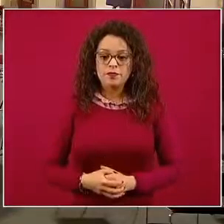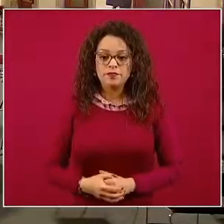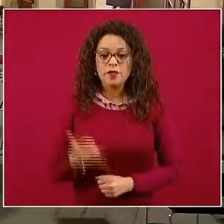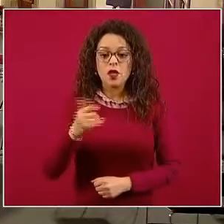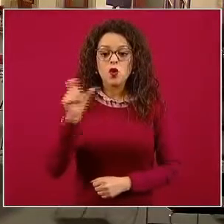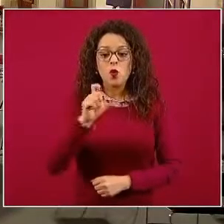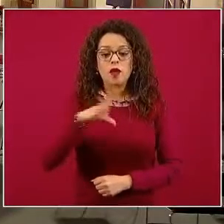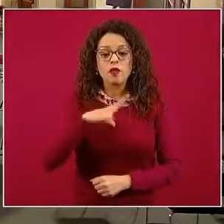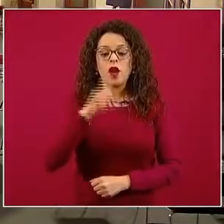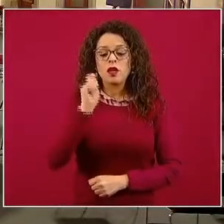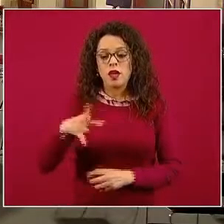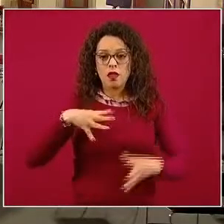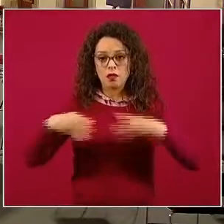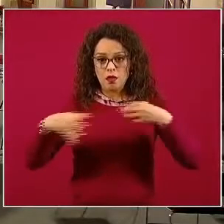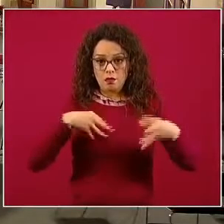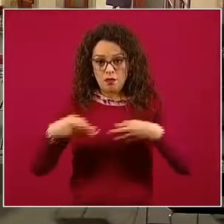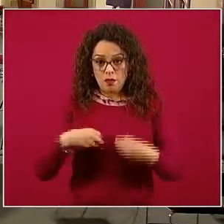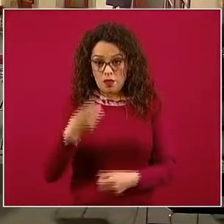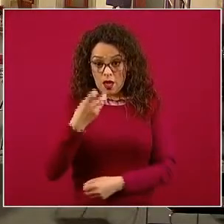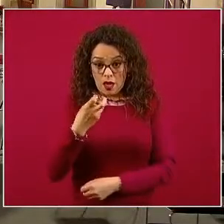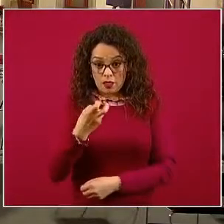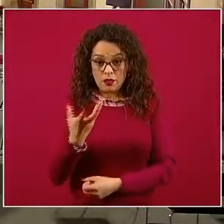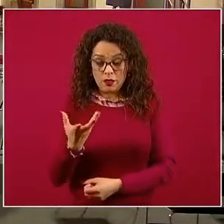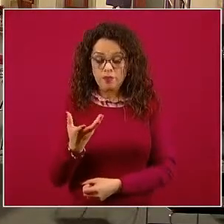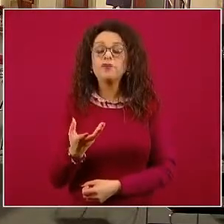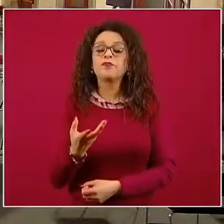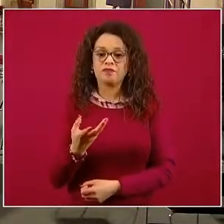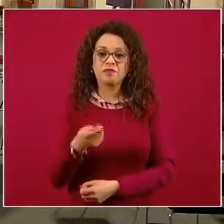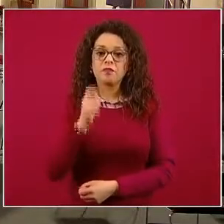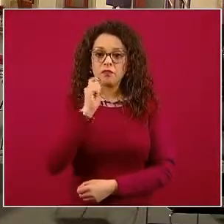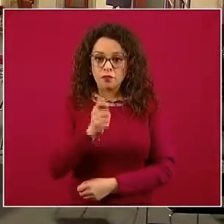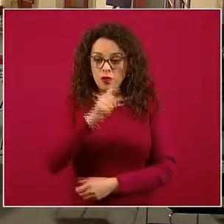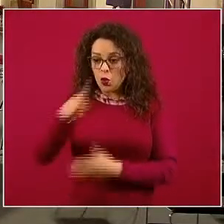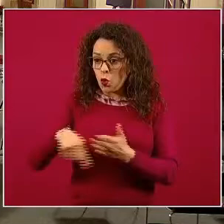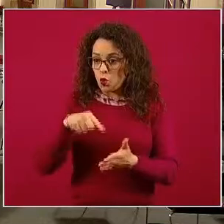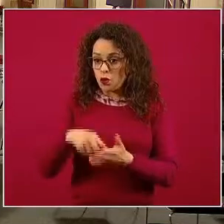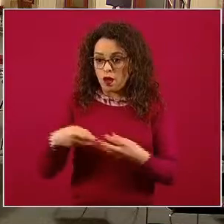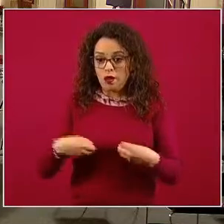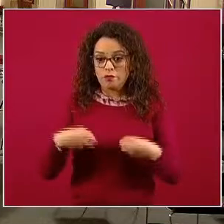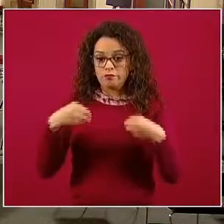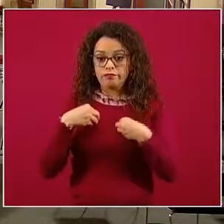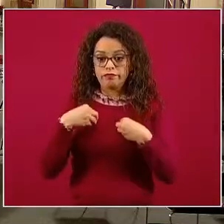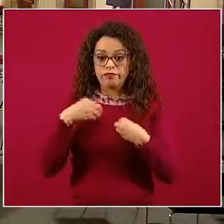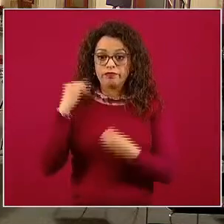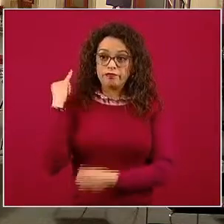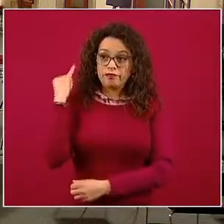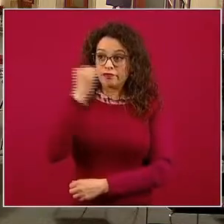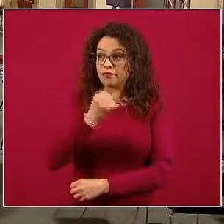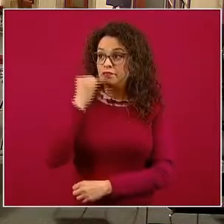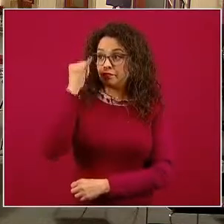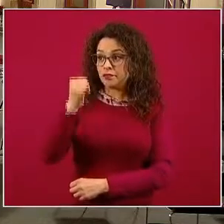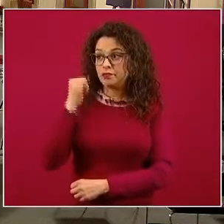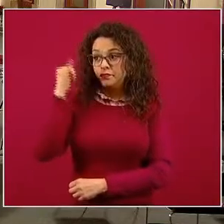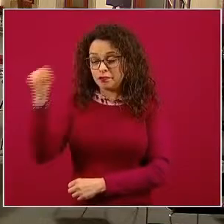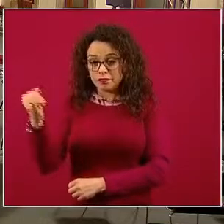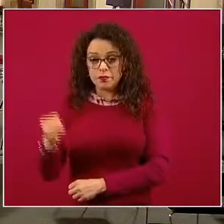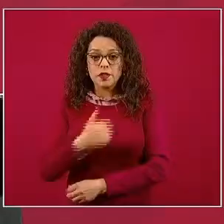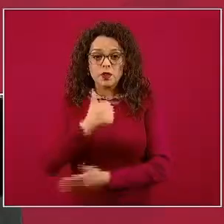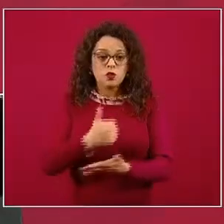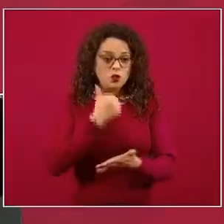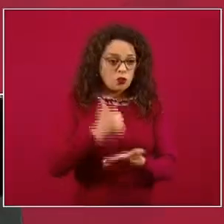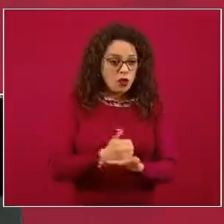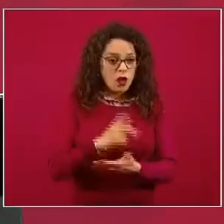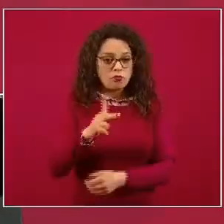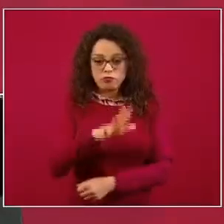desde luego retos importantes son que las personas que viven en zonas remotas respecto a poblados, ciudades,